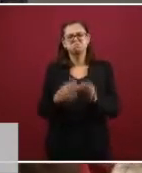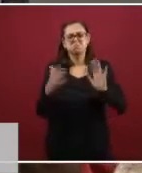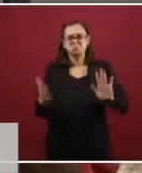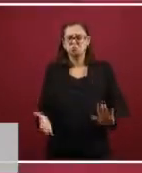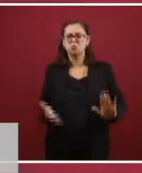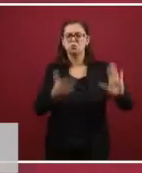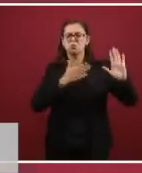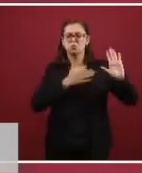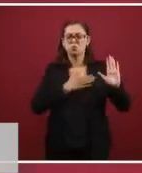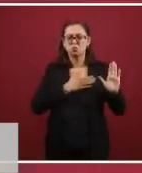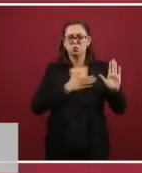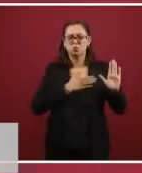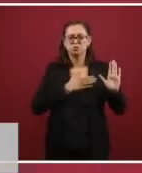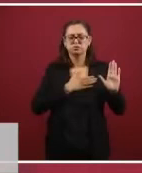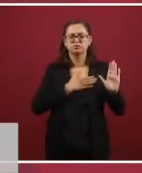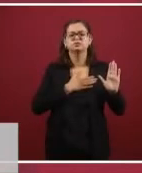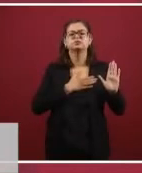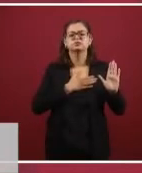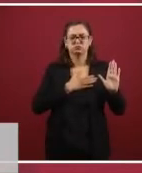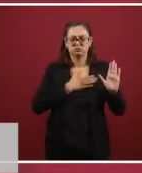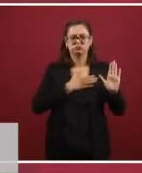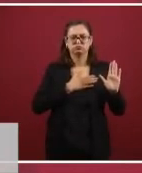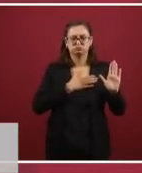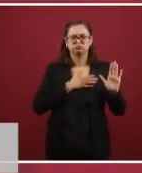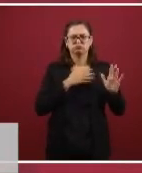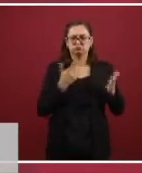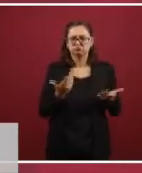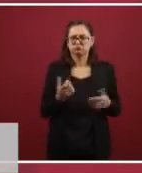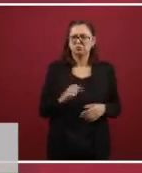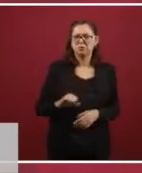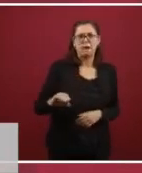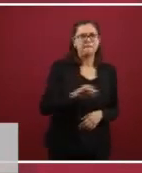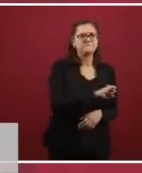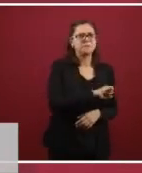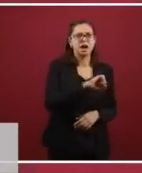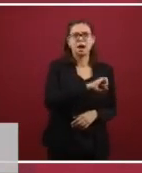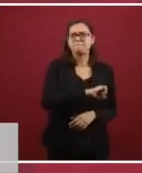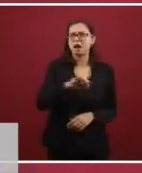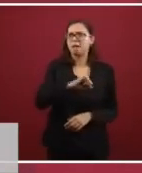unidad de los trabajadores. No hay en el gobierno sindicatos preferidos.